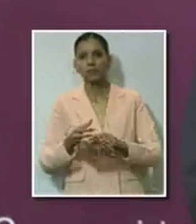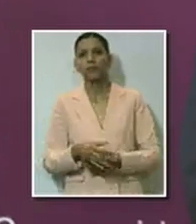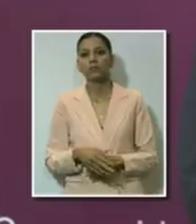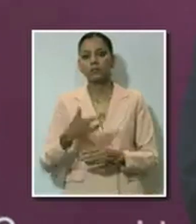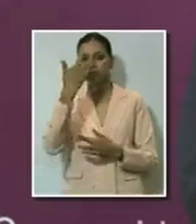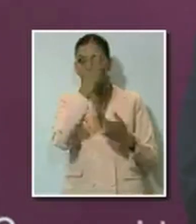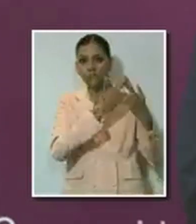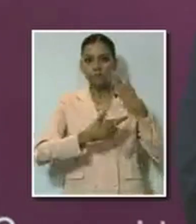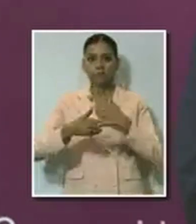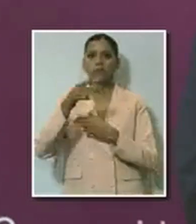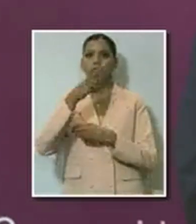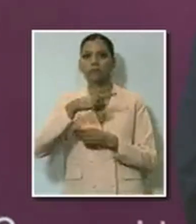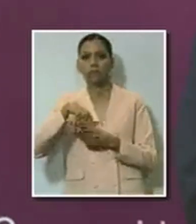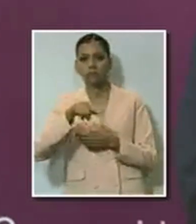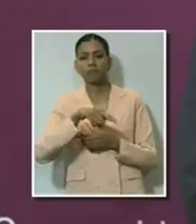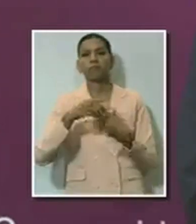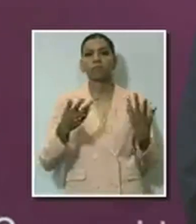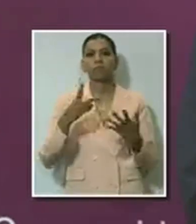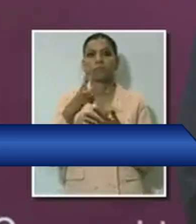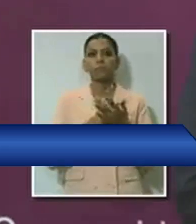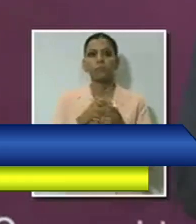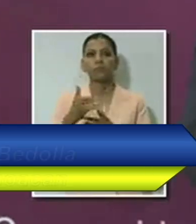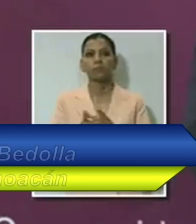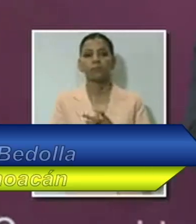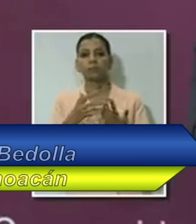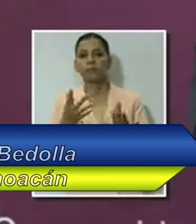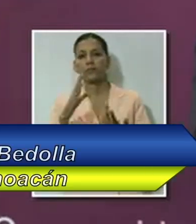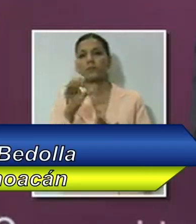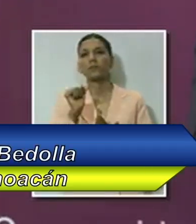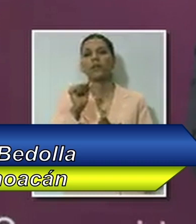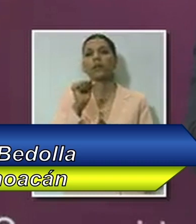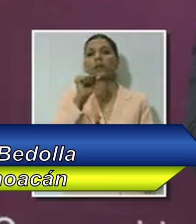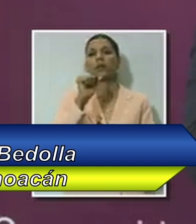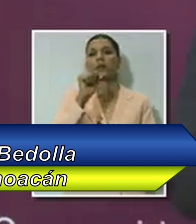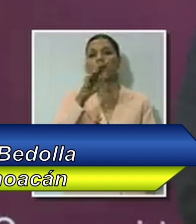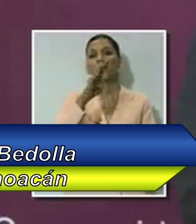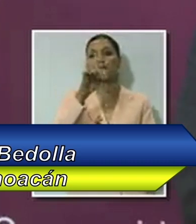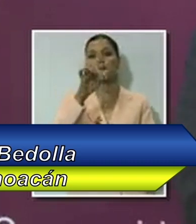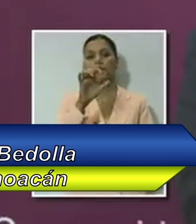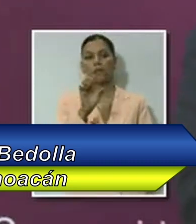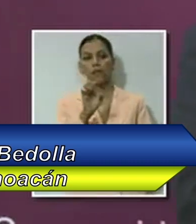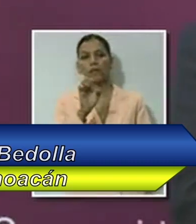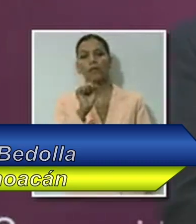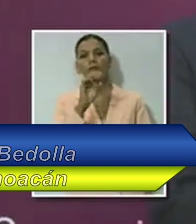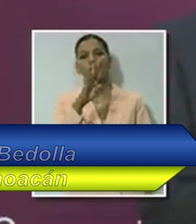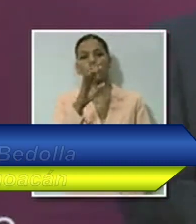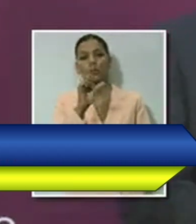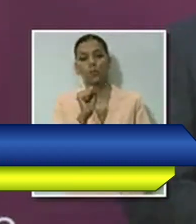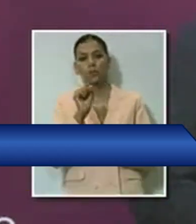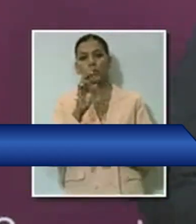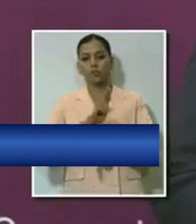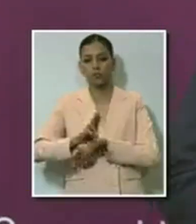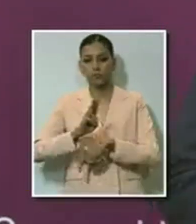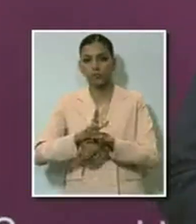revisar con ella el proyecto del cablebus de Uruapan, porque nos estamos basando en los